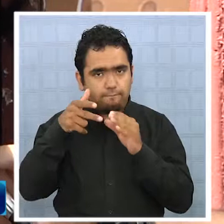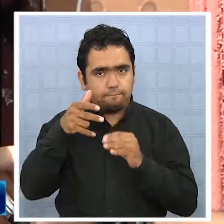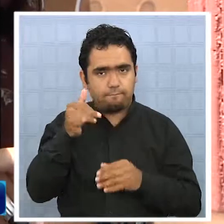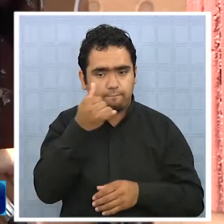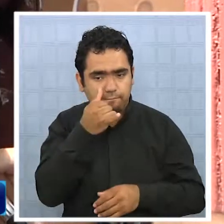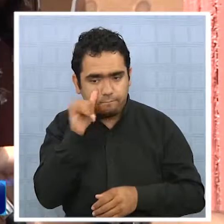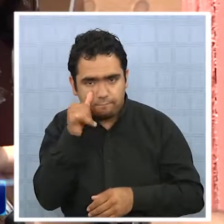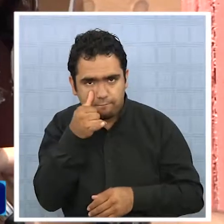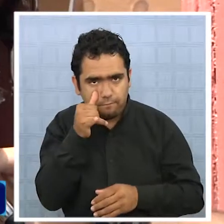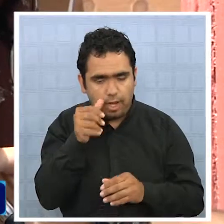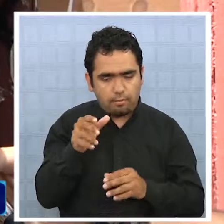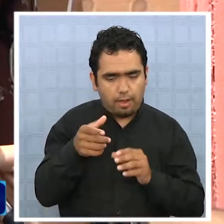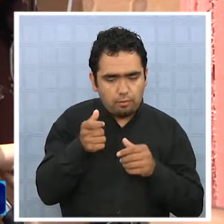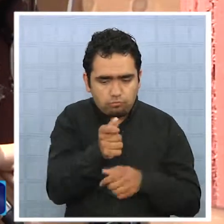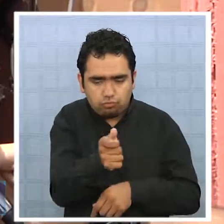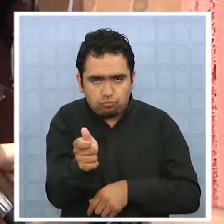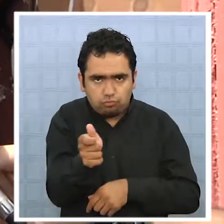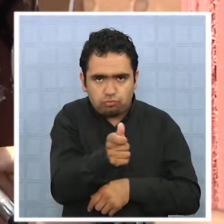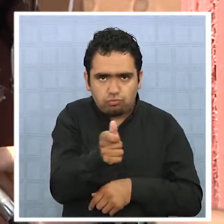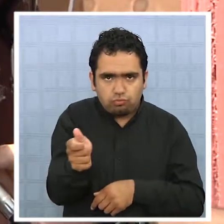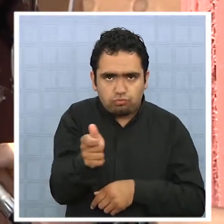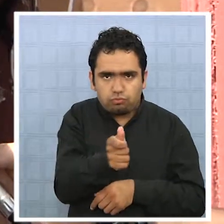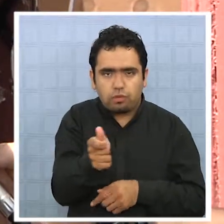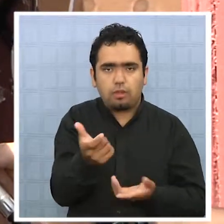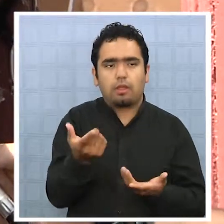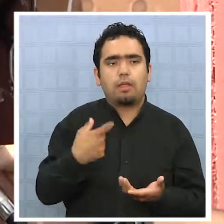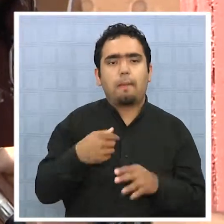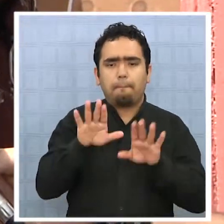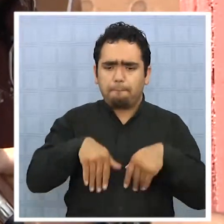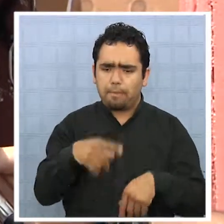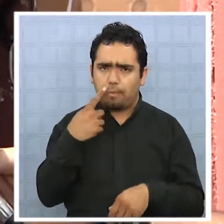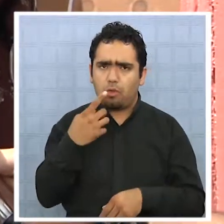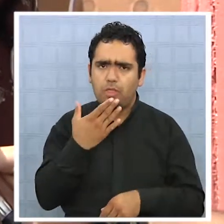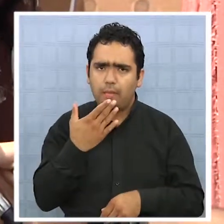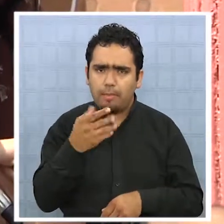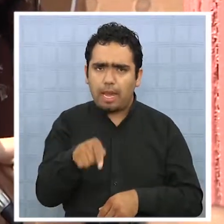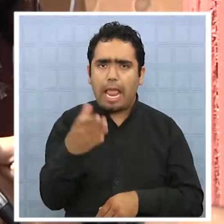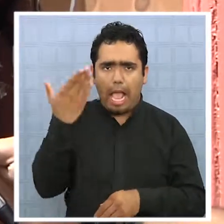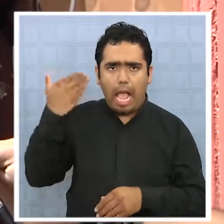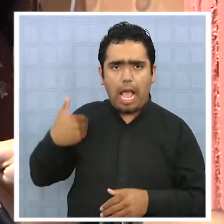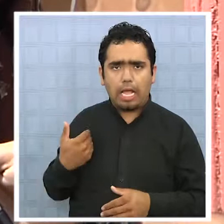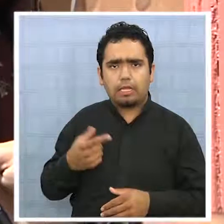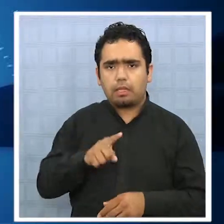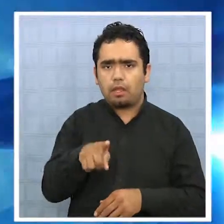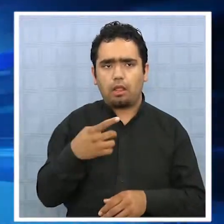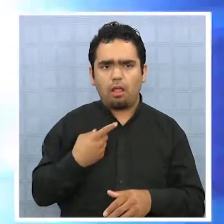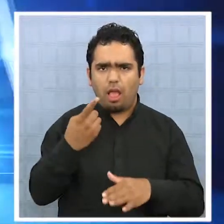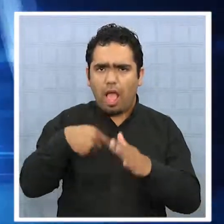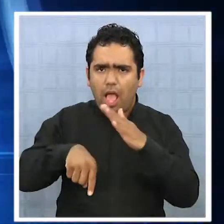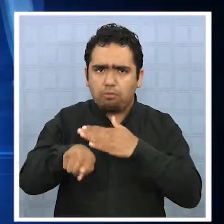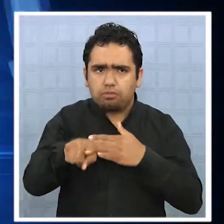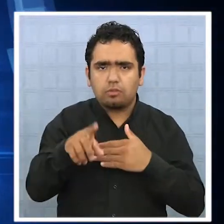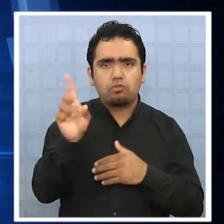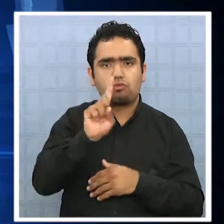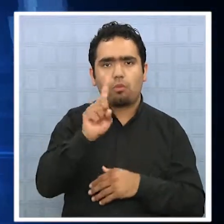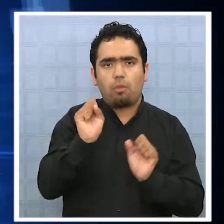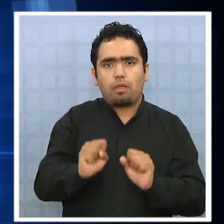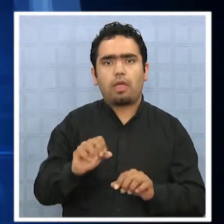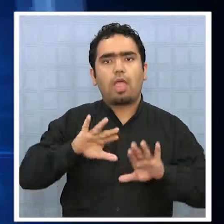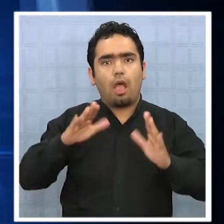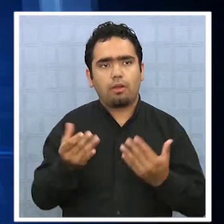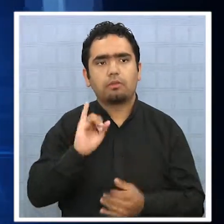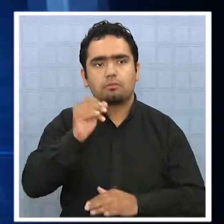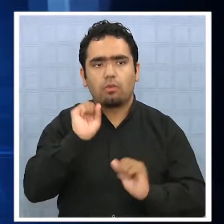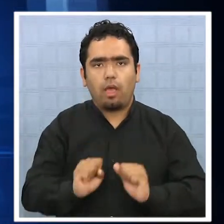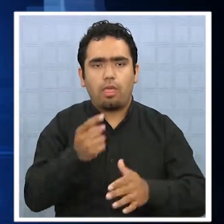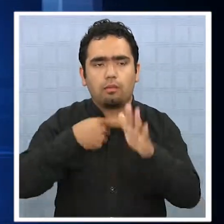el mismo que anteriormente en julio había hecho el mismo intento, sin haberlo logrado. El video registra el momento